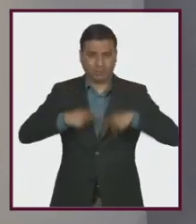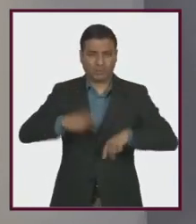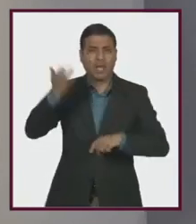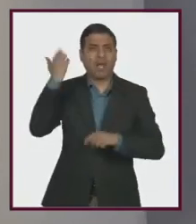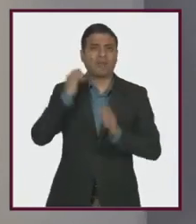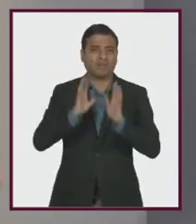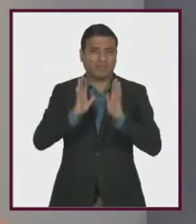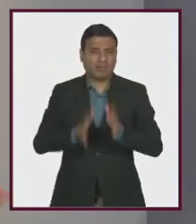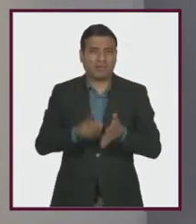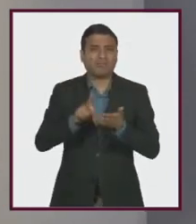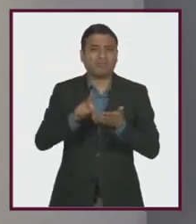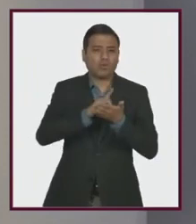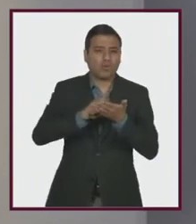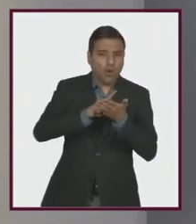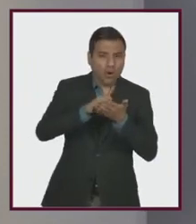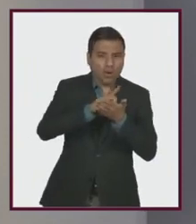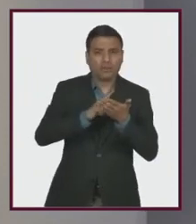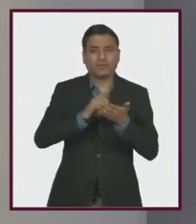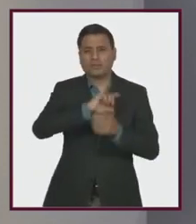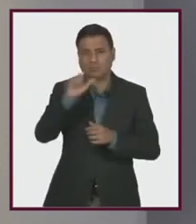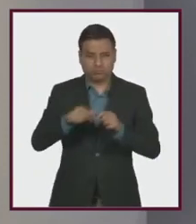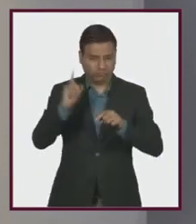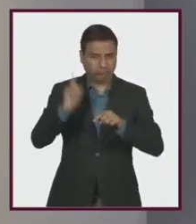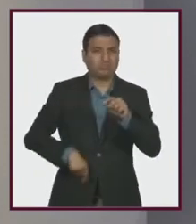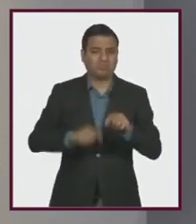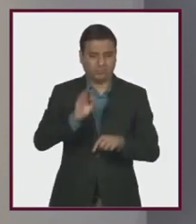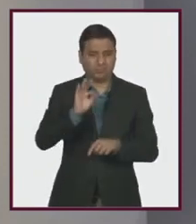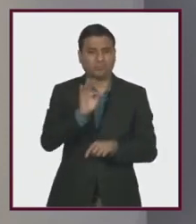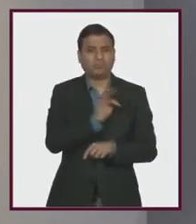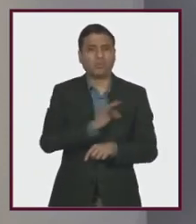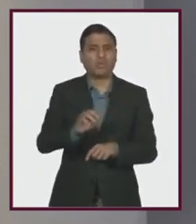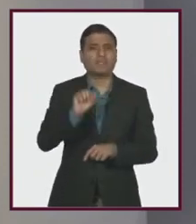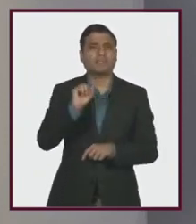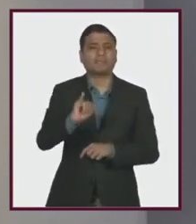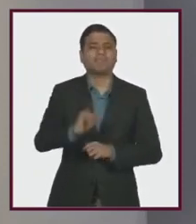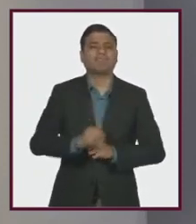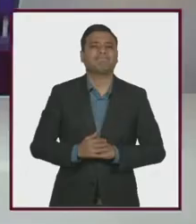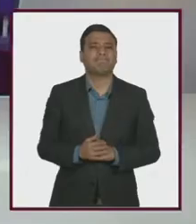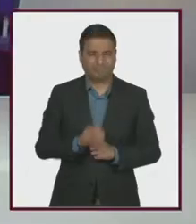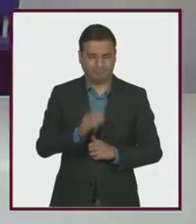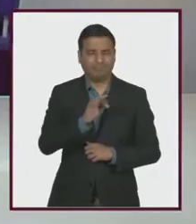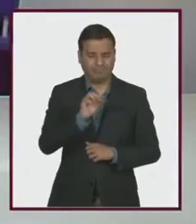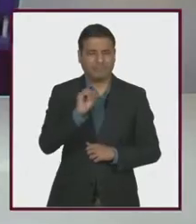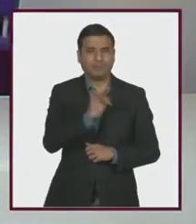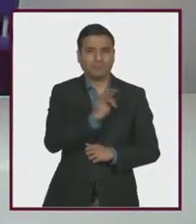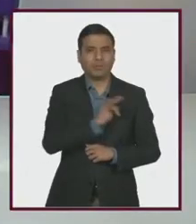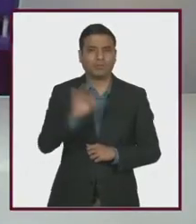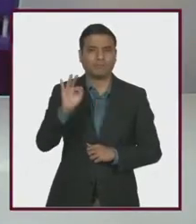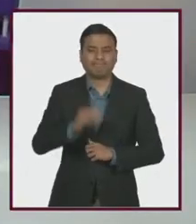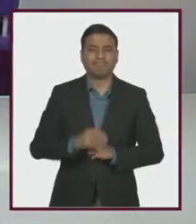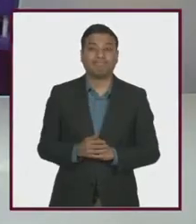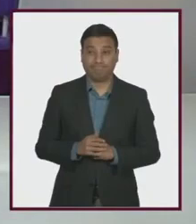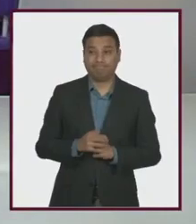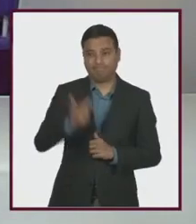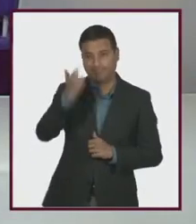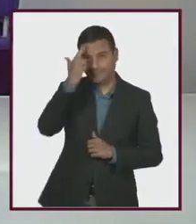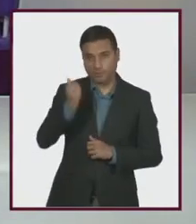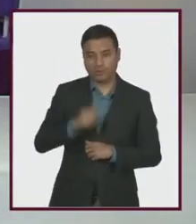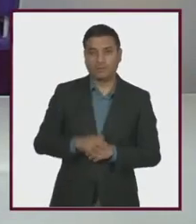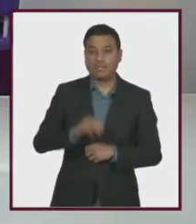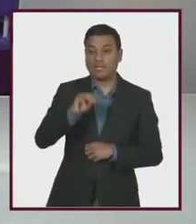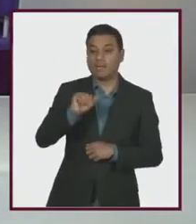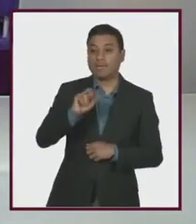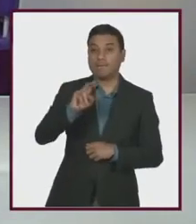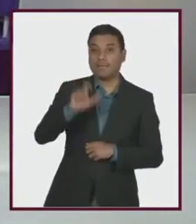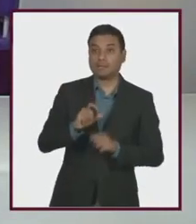en su adolescencia y dejaron de consumir, y si existe, pues es que se puede. Sin duda, yo también lo creo. Mar Sosa, muchas gracias,